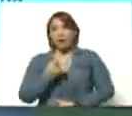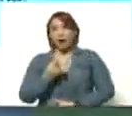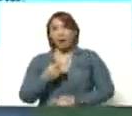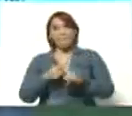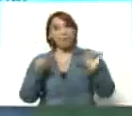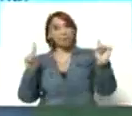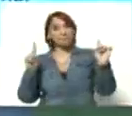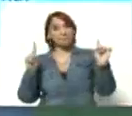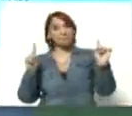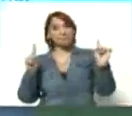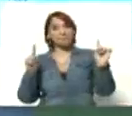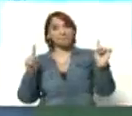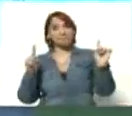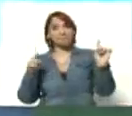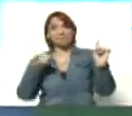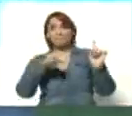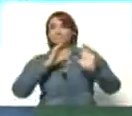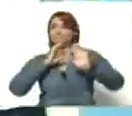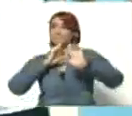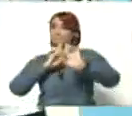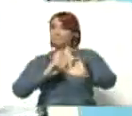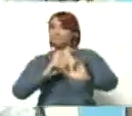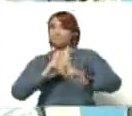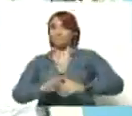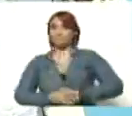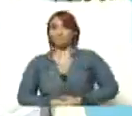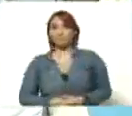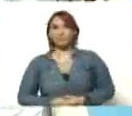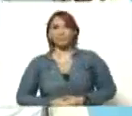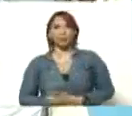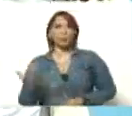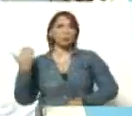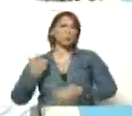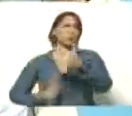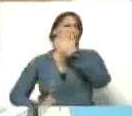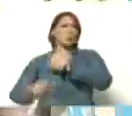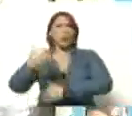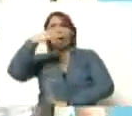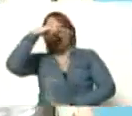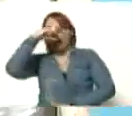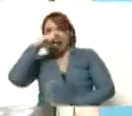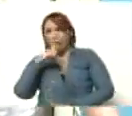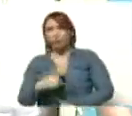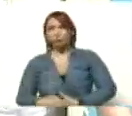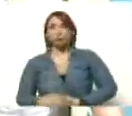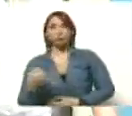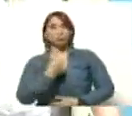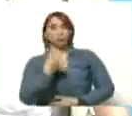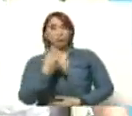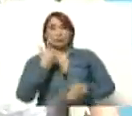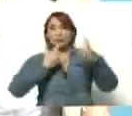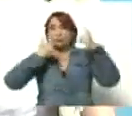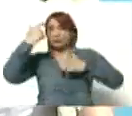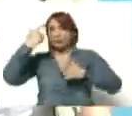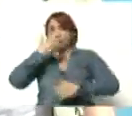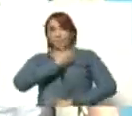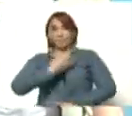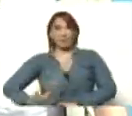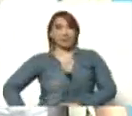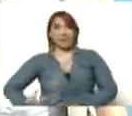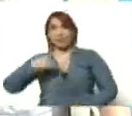aquí esto es el resultado de décadas que solamente fue el comandante Chávez, el presidente Nicolás